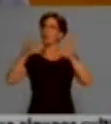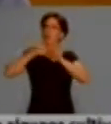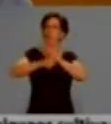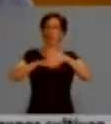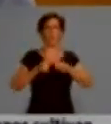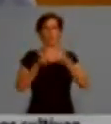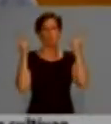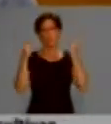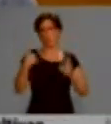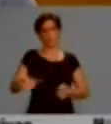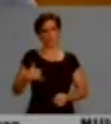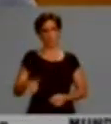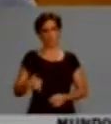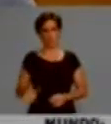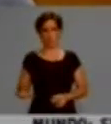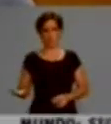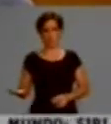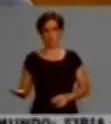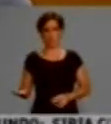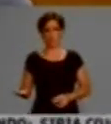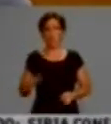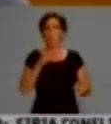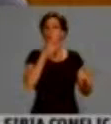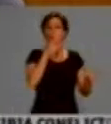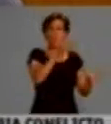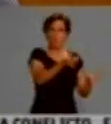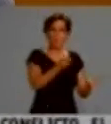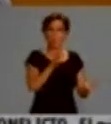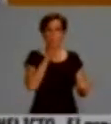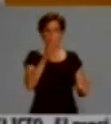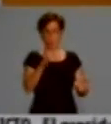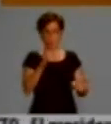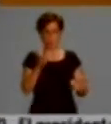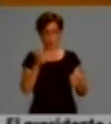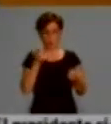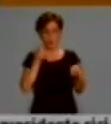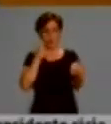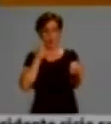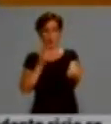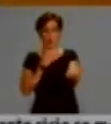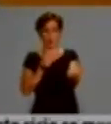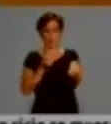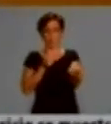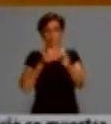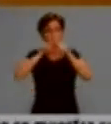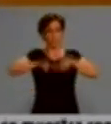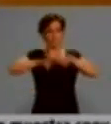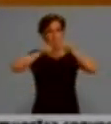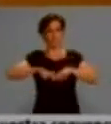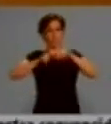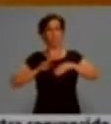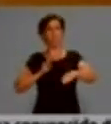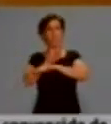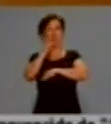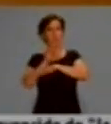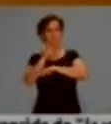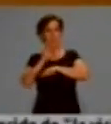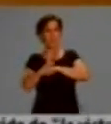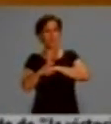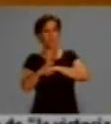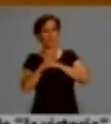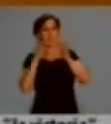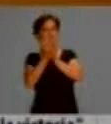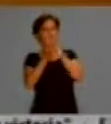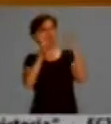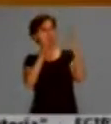democracia. Vergonzoso porque el control parlamentario no es complicidad, señor